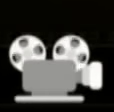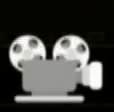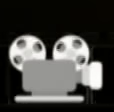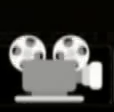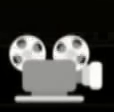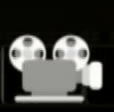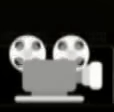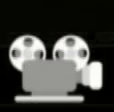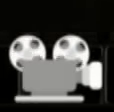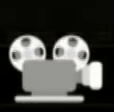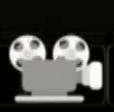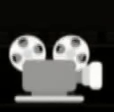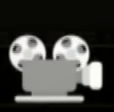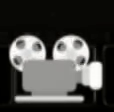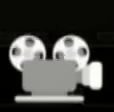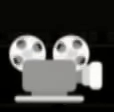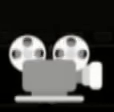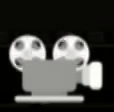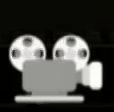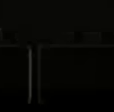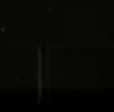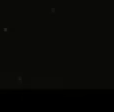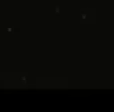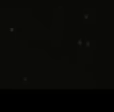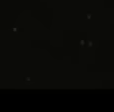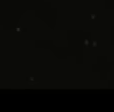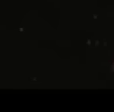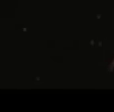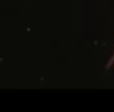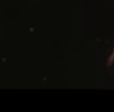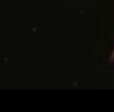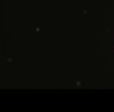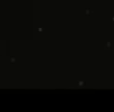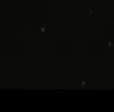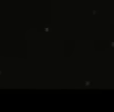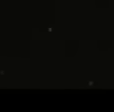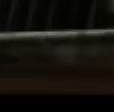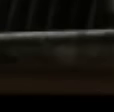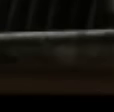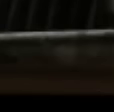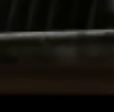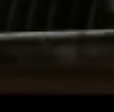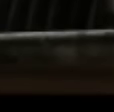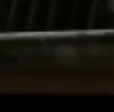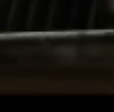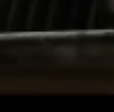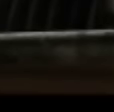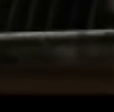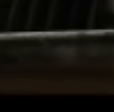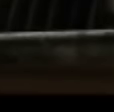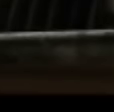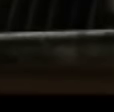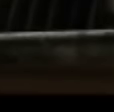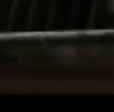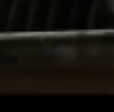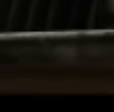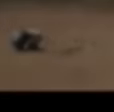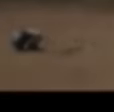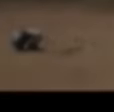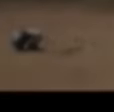21 televisoras públicas el espacio más importante de fomento y promoción de nuestros productos